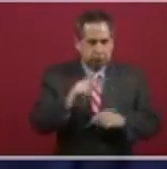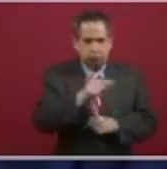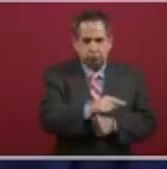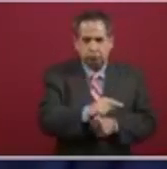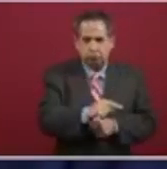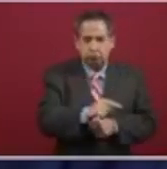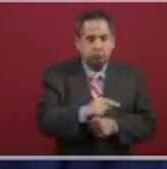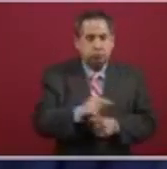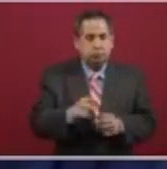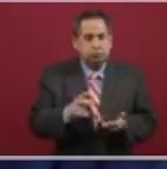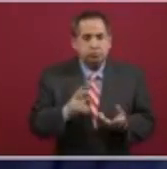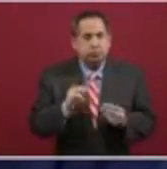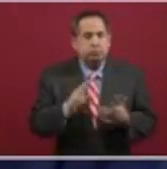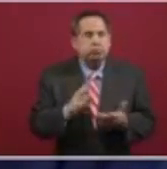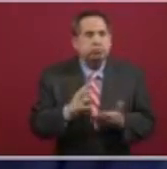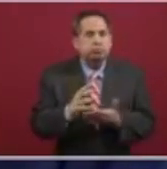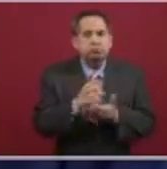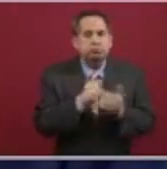a ganar